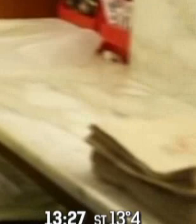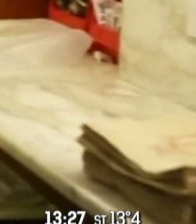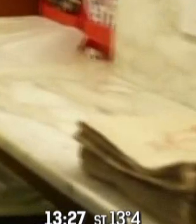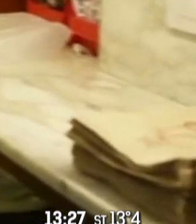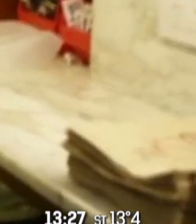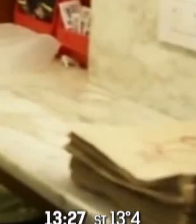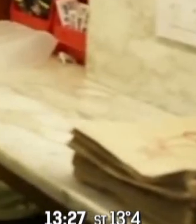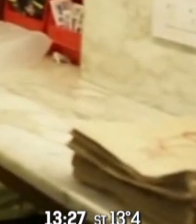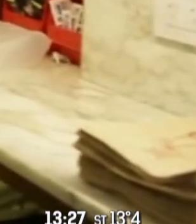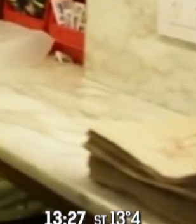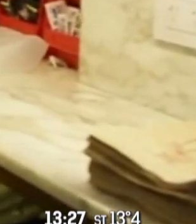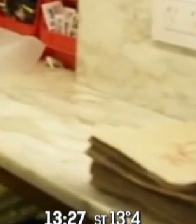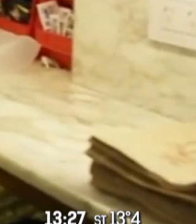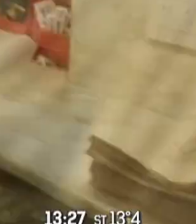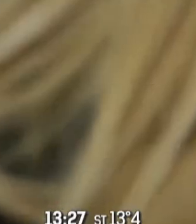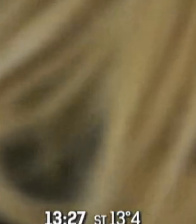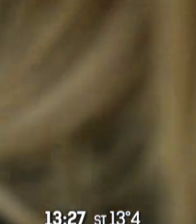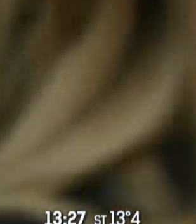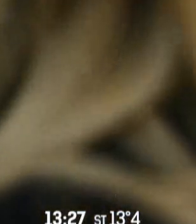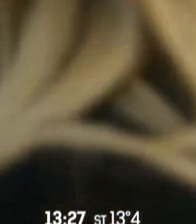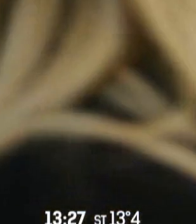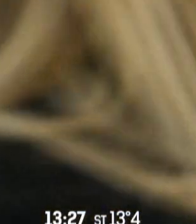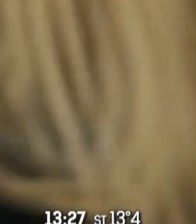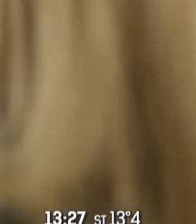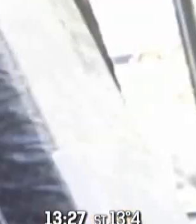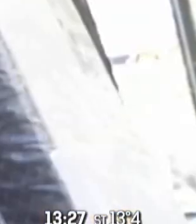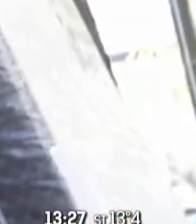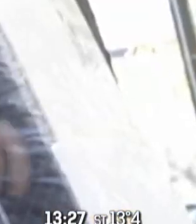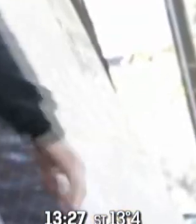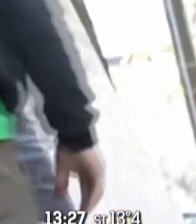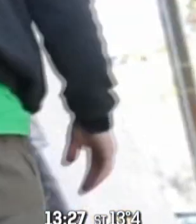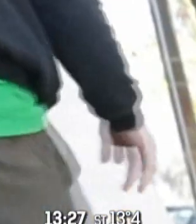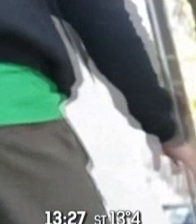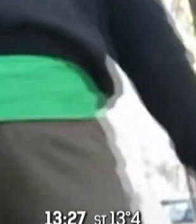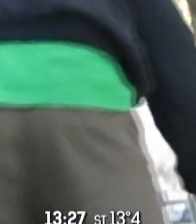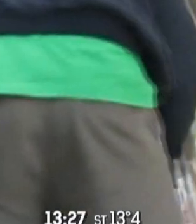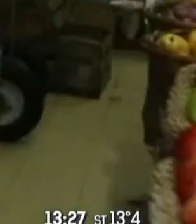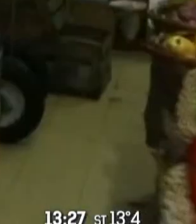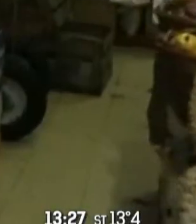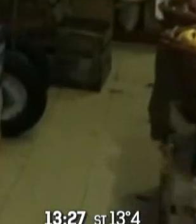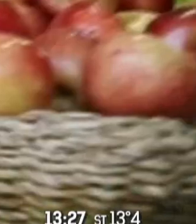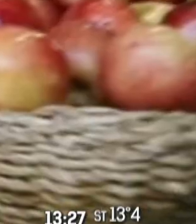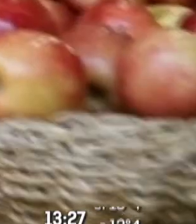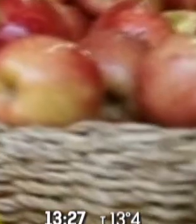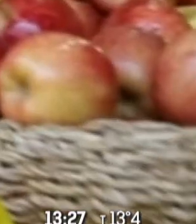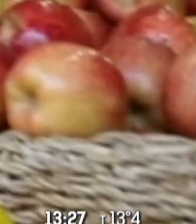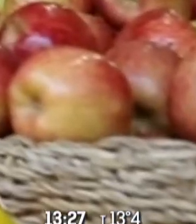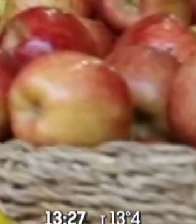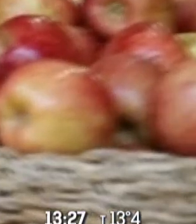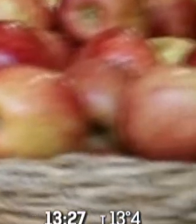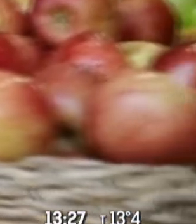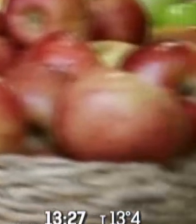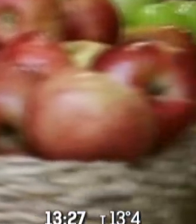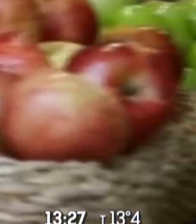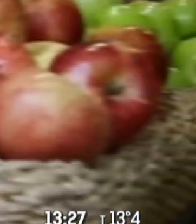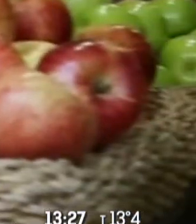quienes vieron afectada su actividad por la pandemia. Así fue que acompañamos a casi 9 millones de personas con el ingreso familiar